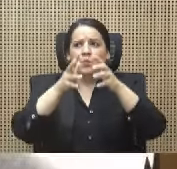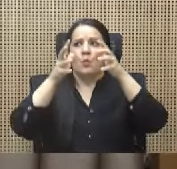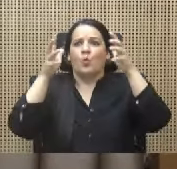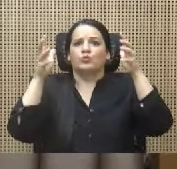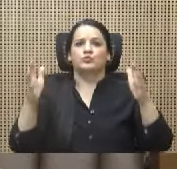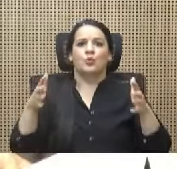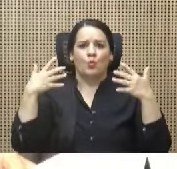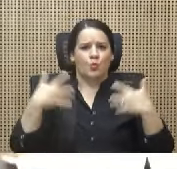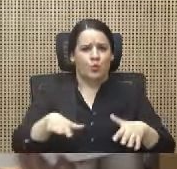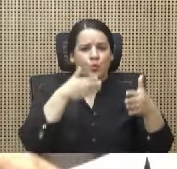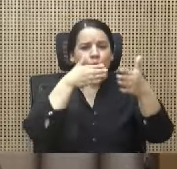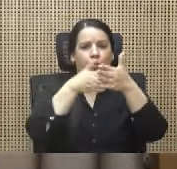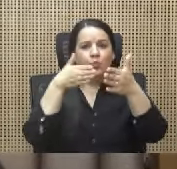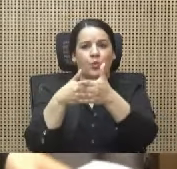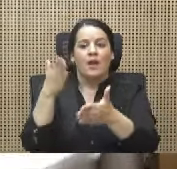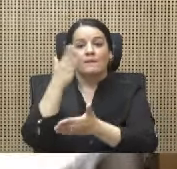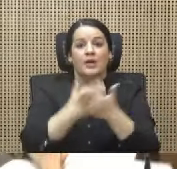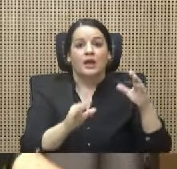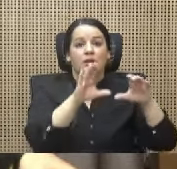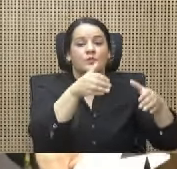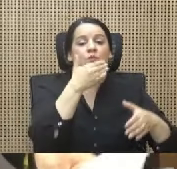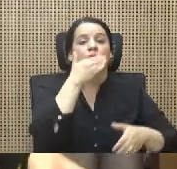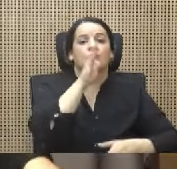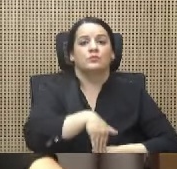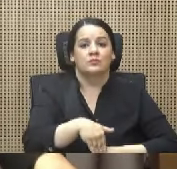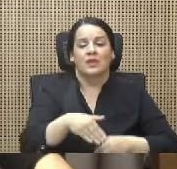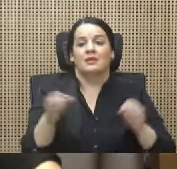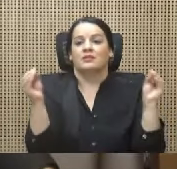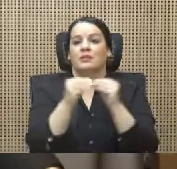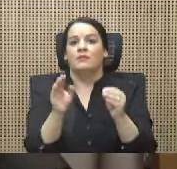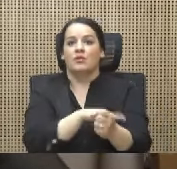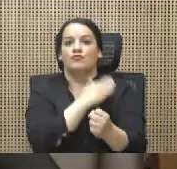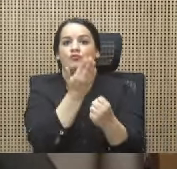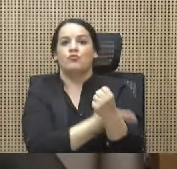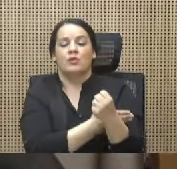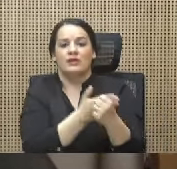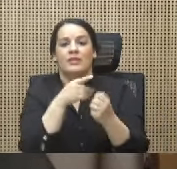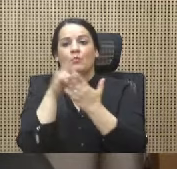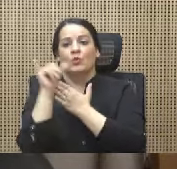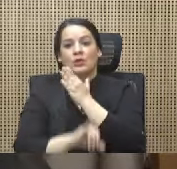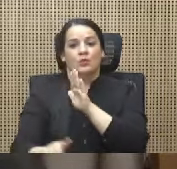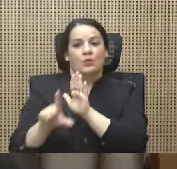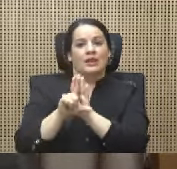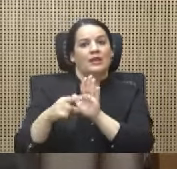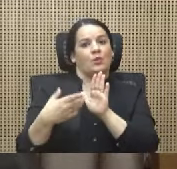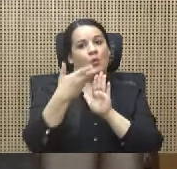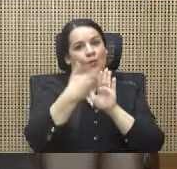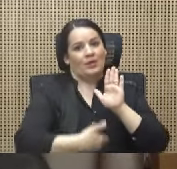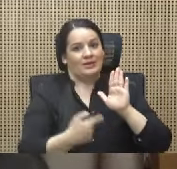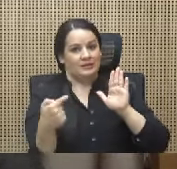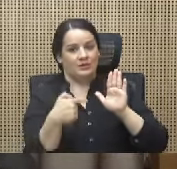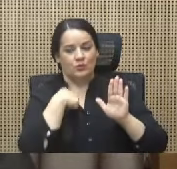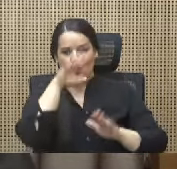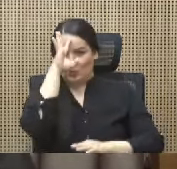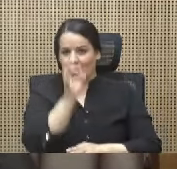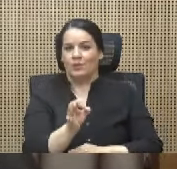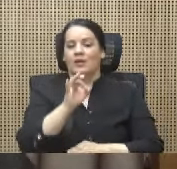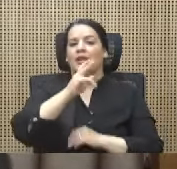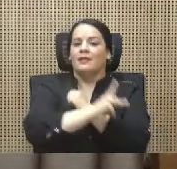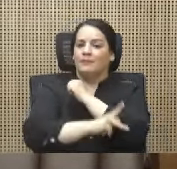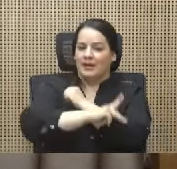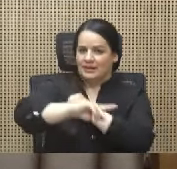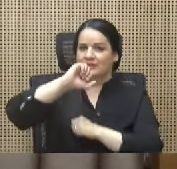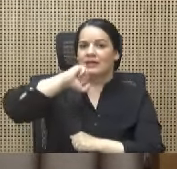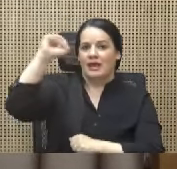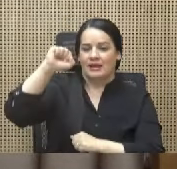de afectaciones por parte del crimen organizado, entre más fuerte sea un proyecto de ley como estos, creo que el país gana. Así que les